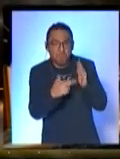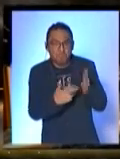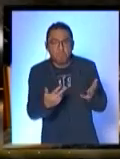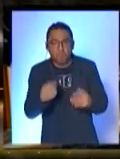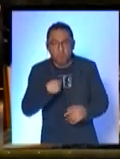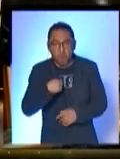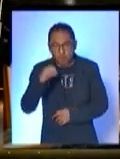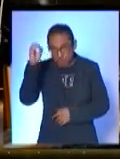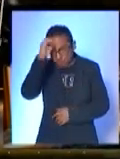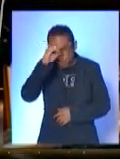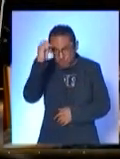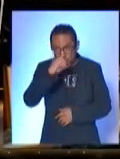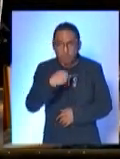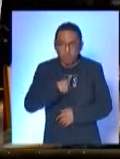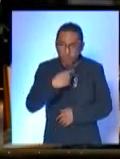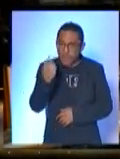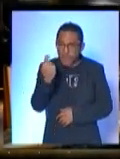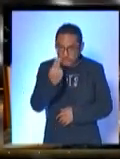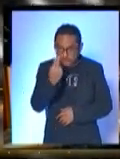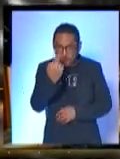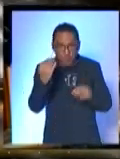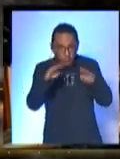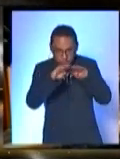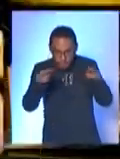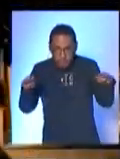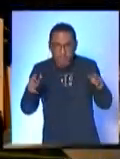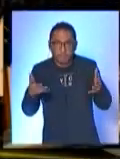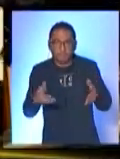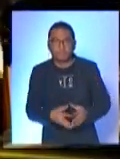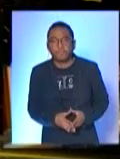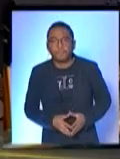y creo que sí deberíamos ser más parejos.